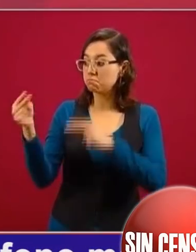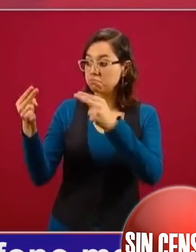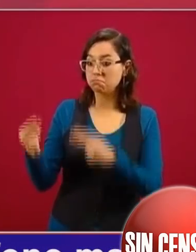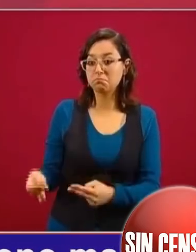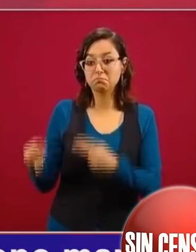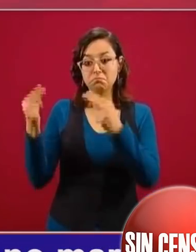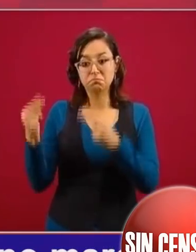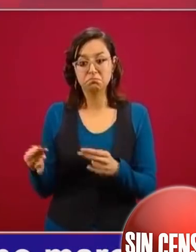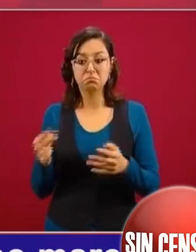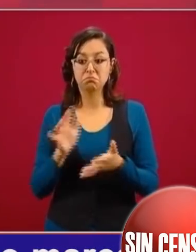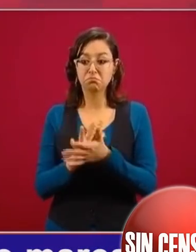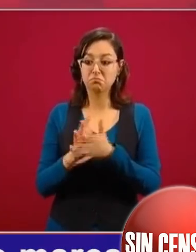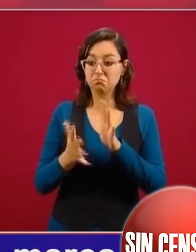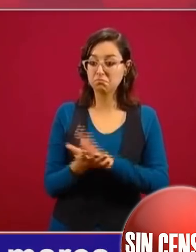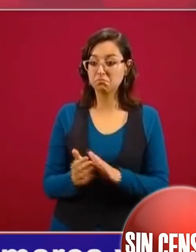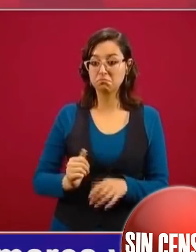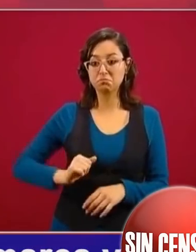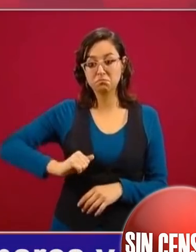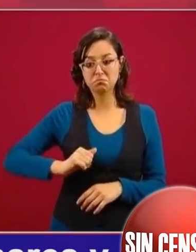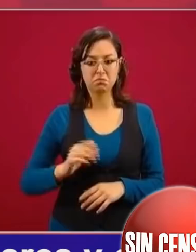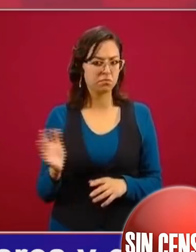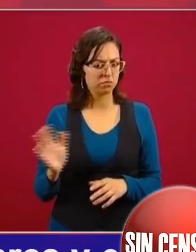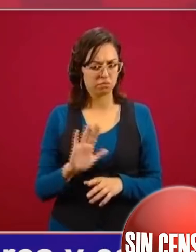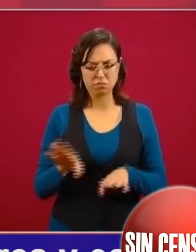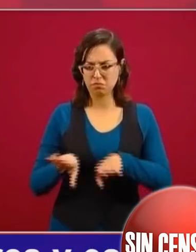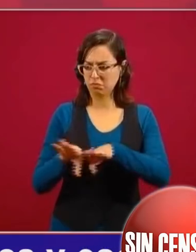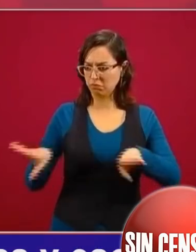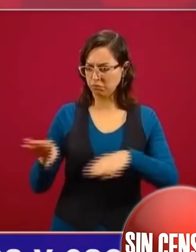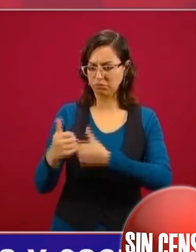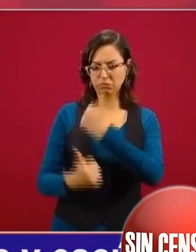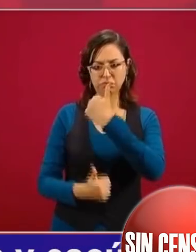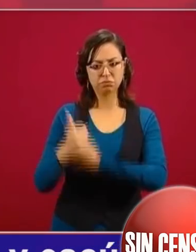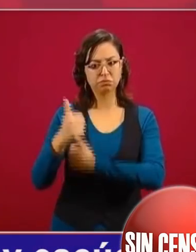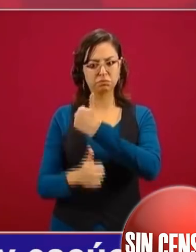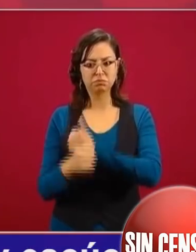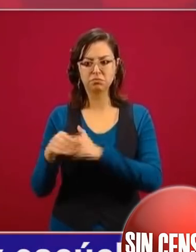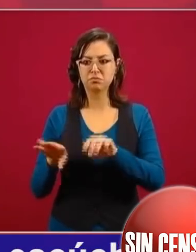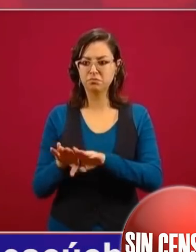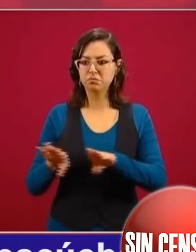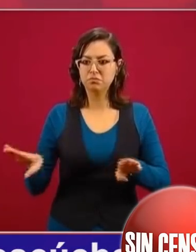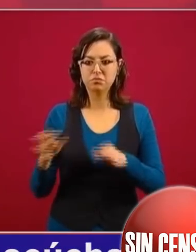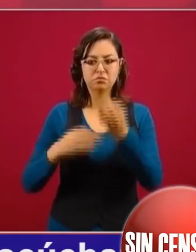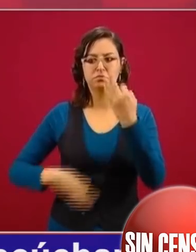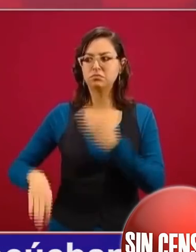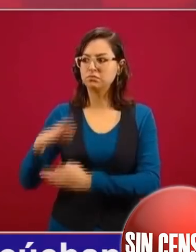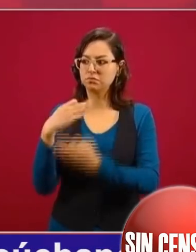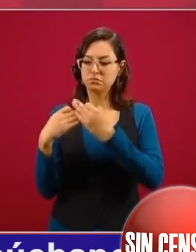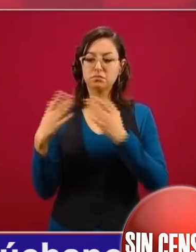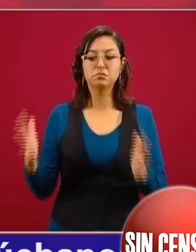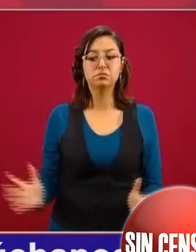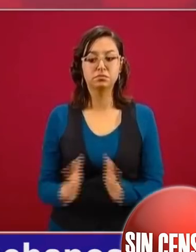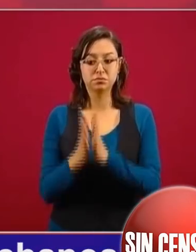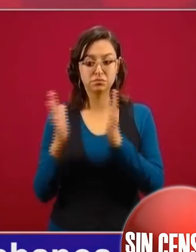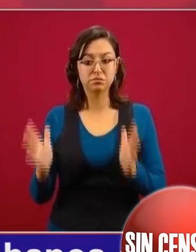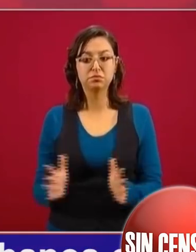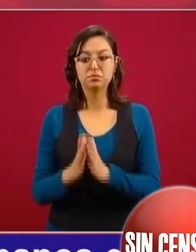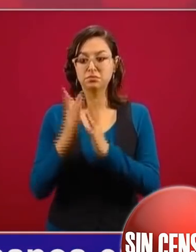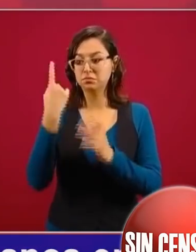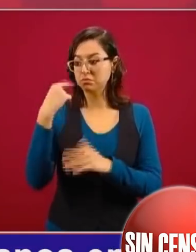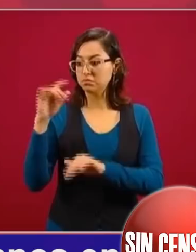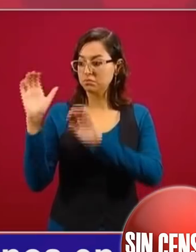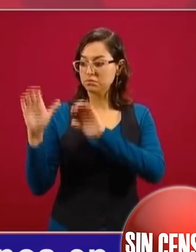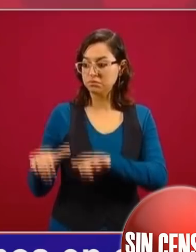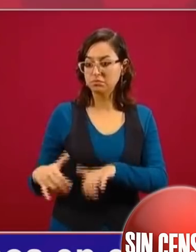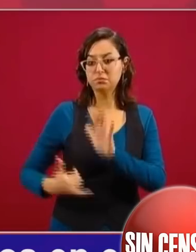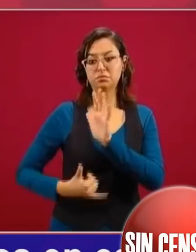no haya influyentismo, que haya piso parejo, que puedan participar en la contratación